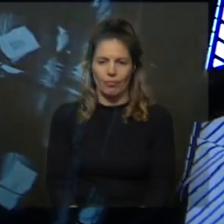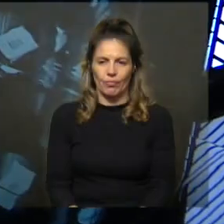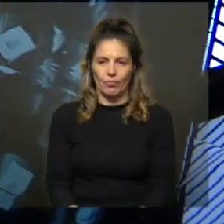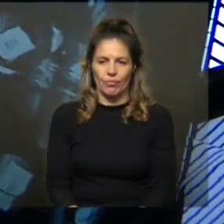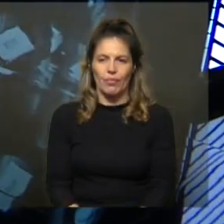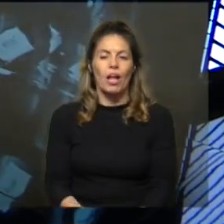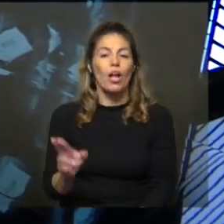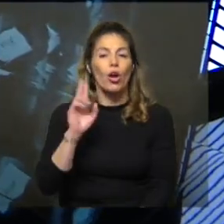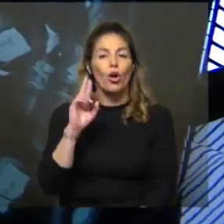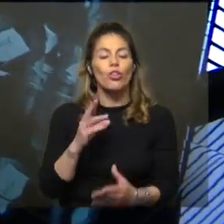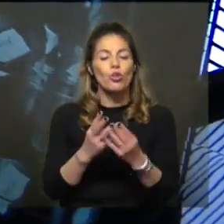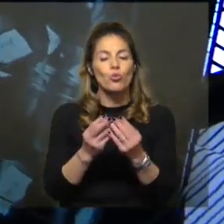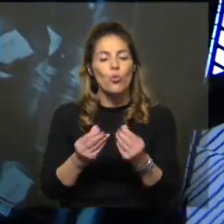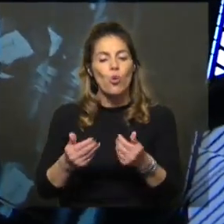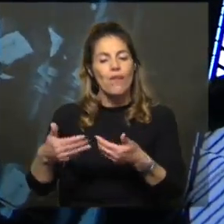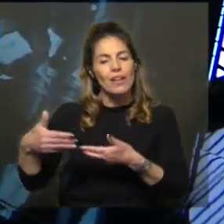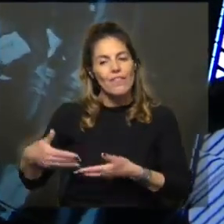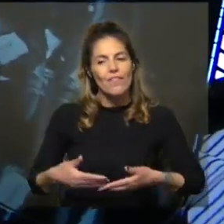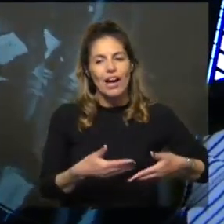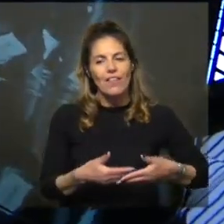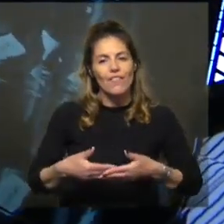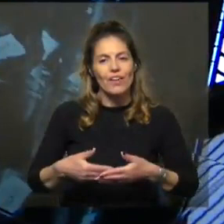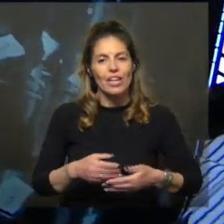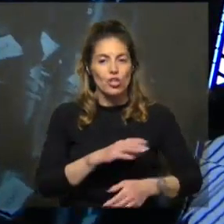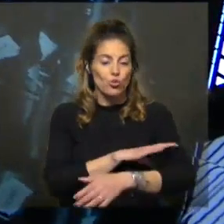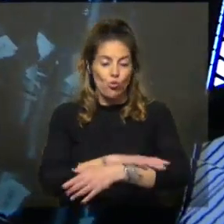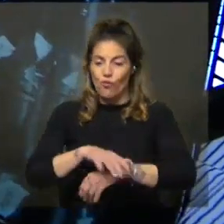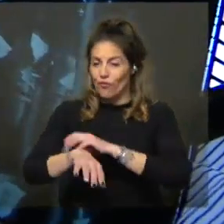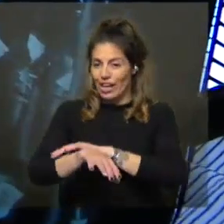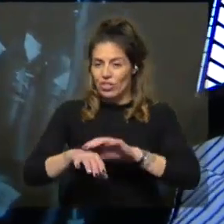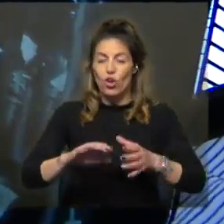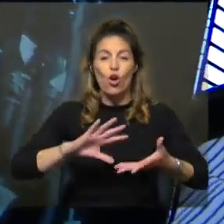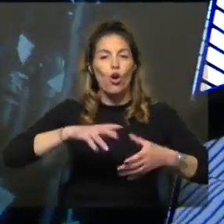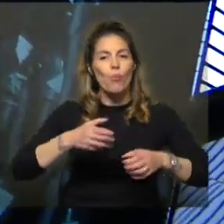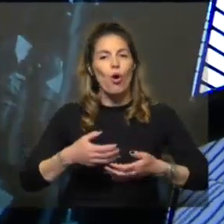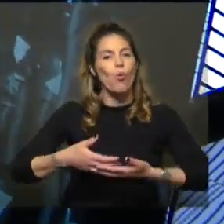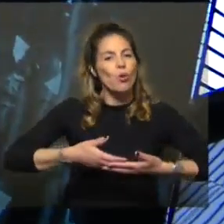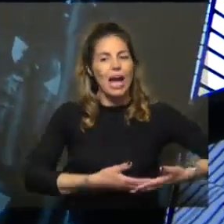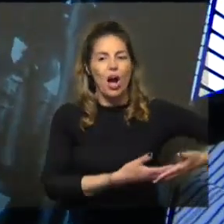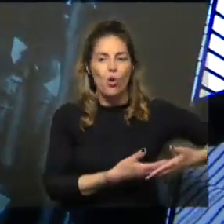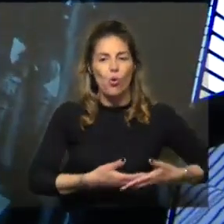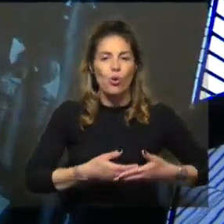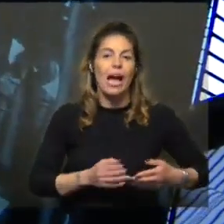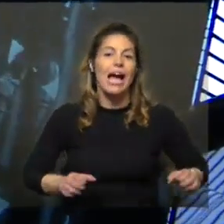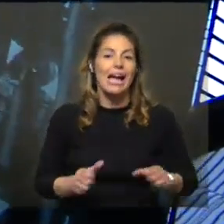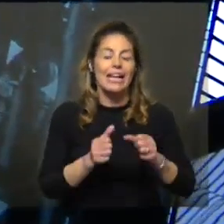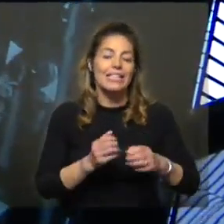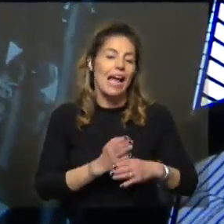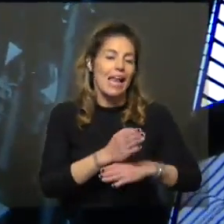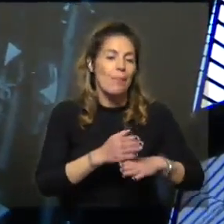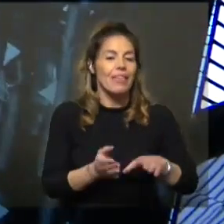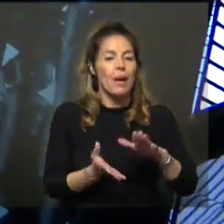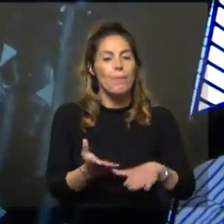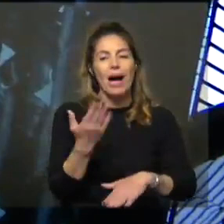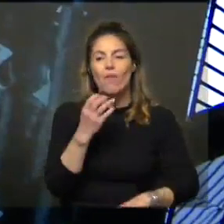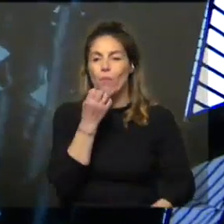el sonido suave del vaivén En sus brazos brazos que son una cuna hecha de la madera más noble